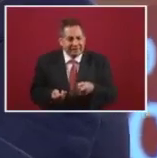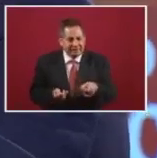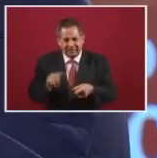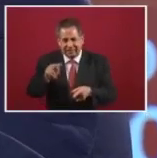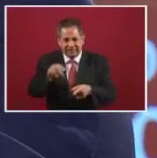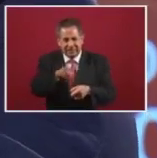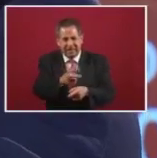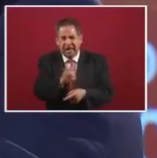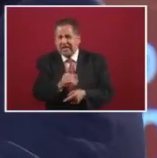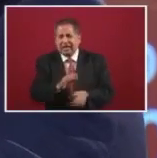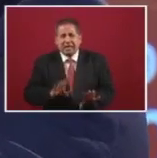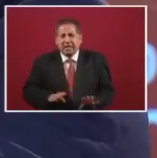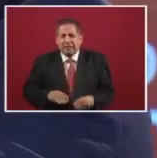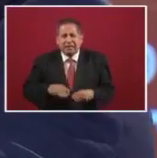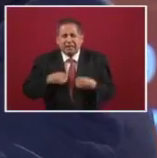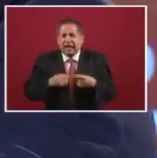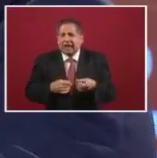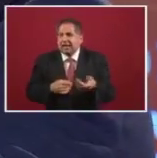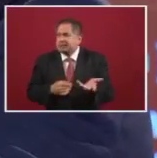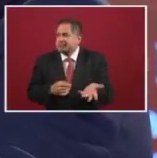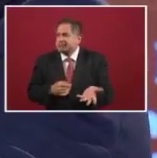es un estilo de vida